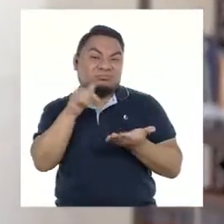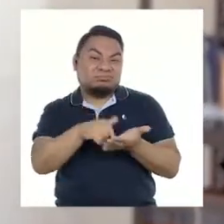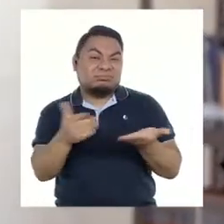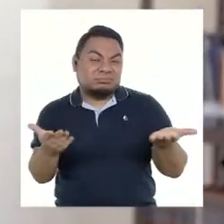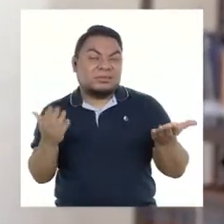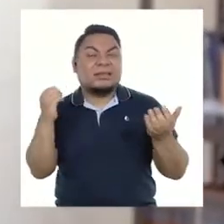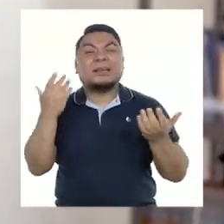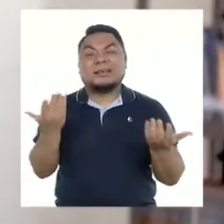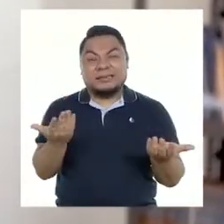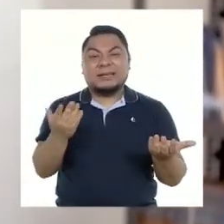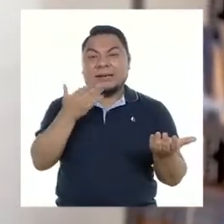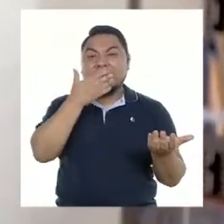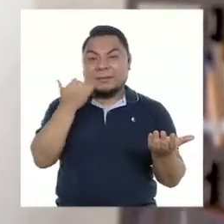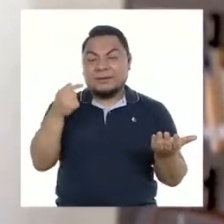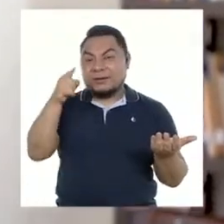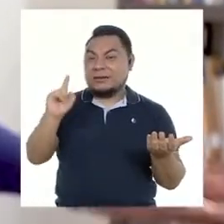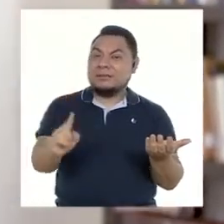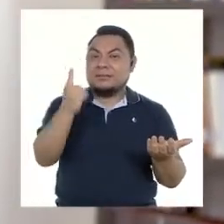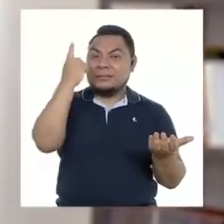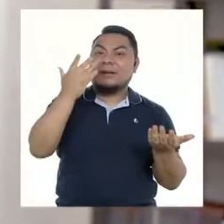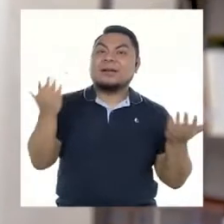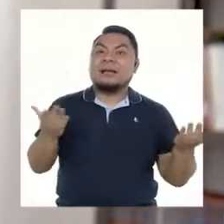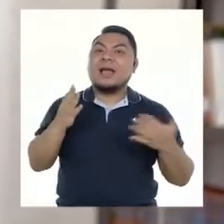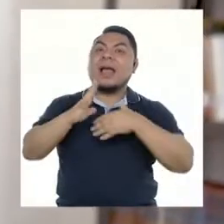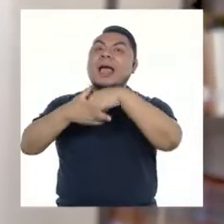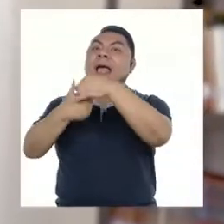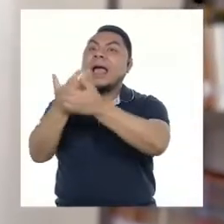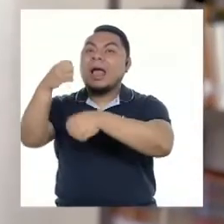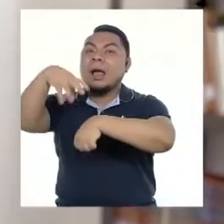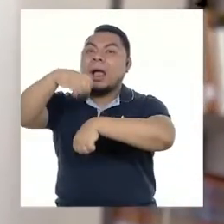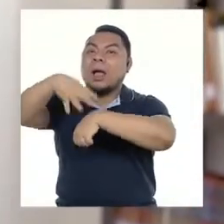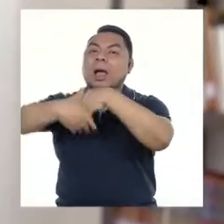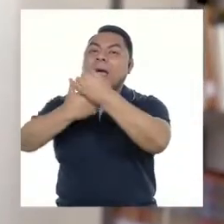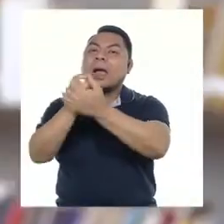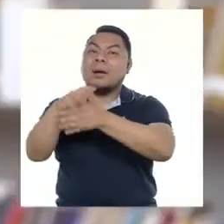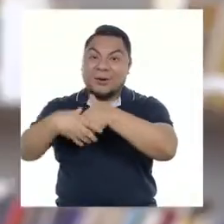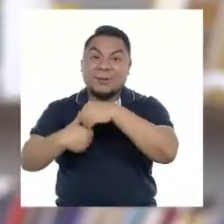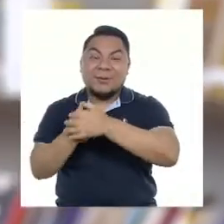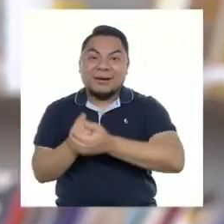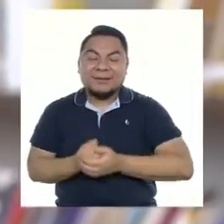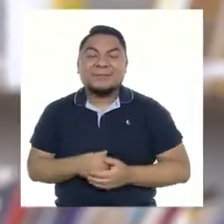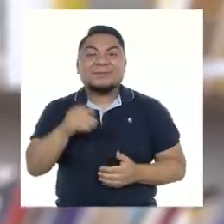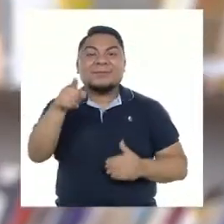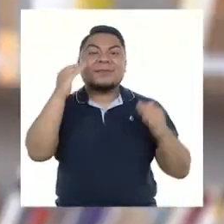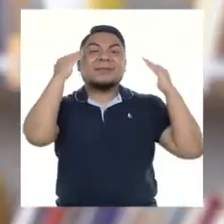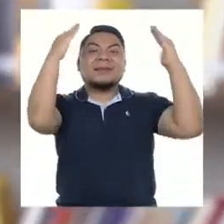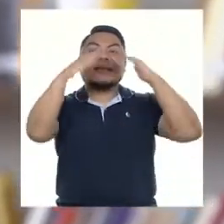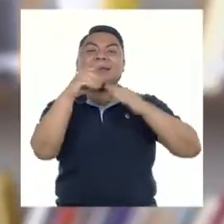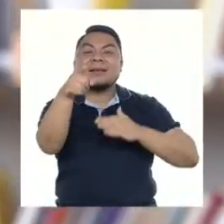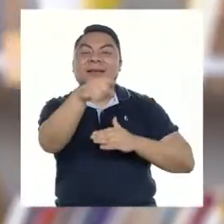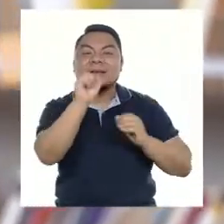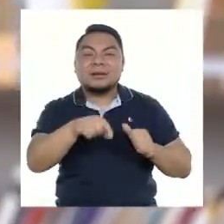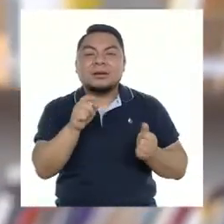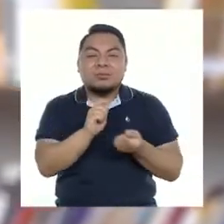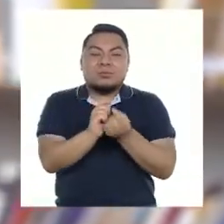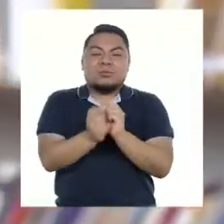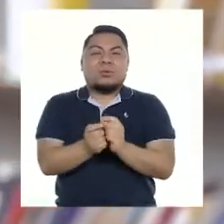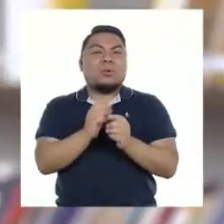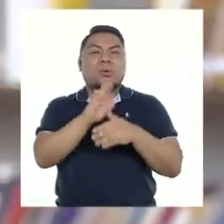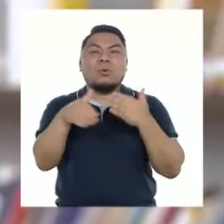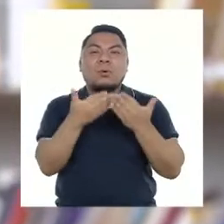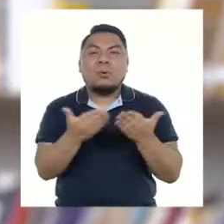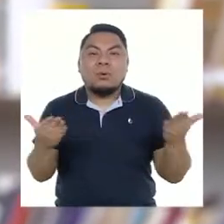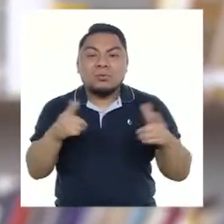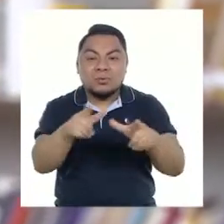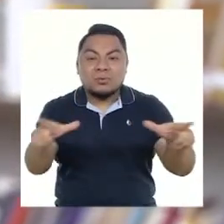limpias. Entonces, lo primero, lavarse las manos, ¿sí? Adultos en casa, adapten y acomoden